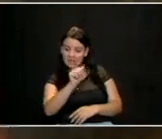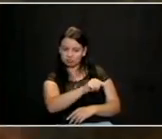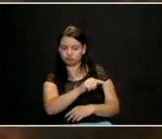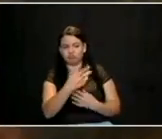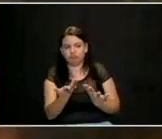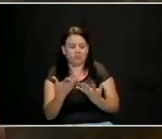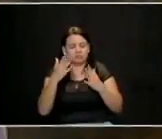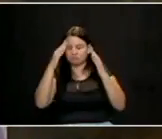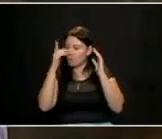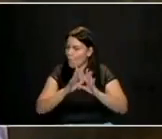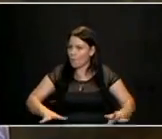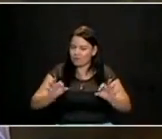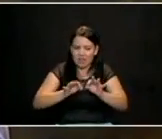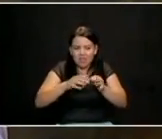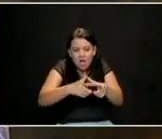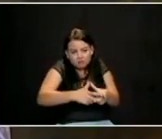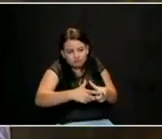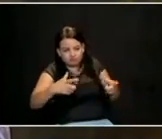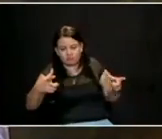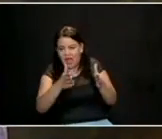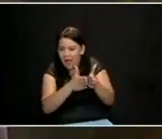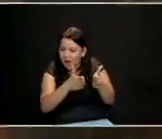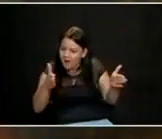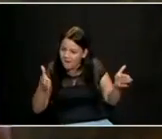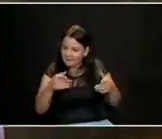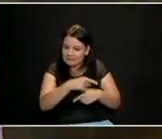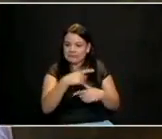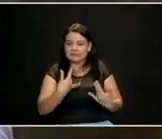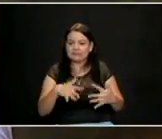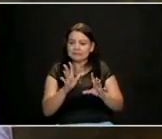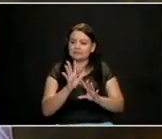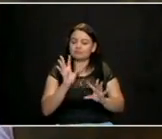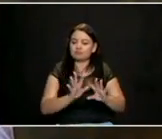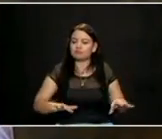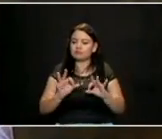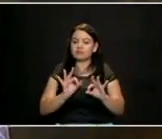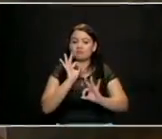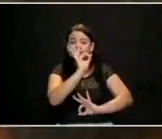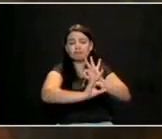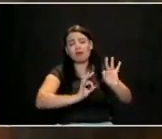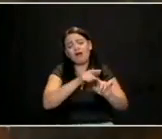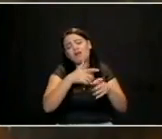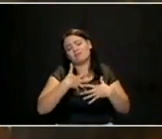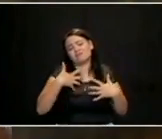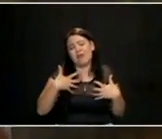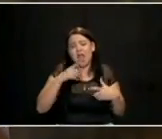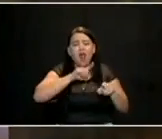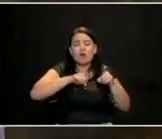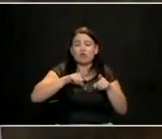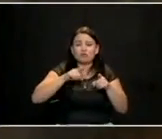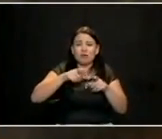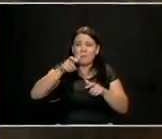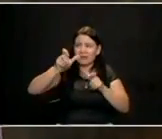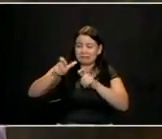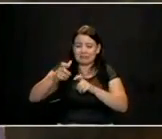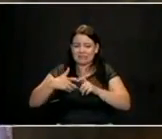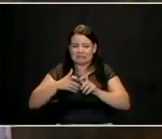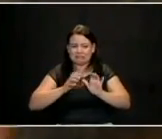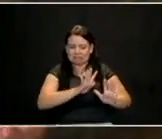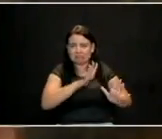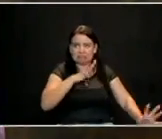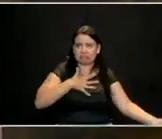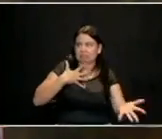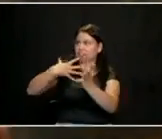muy importante a todas las mascotas de la ciudad, sobre todo pues a las que son abandonadas. Hay muchas adopciones, pero hay alrededor de